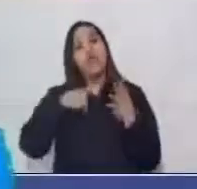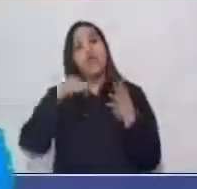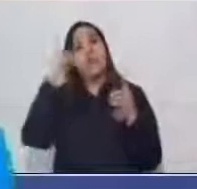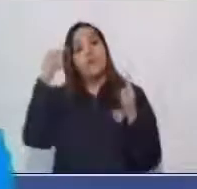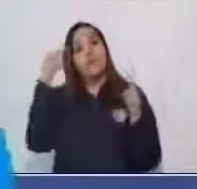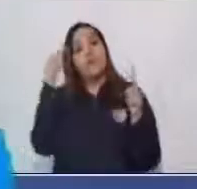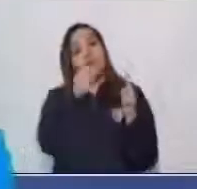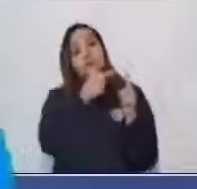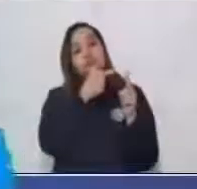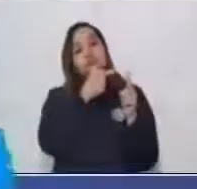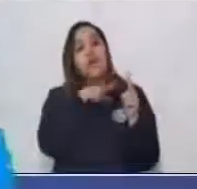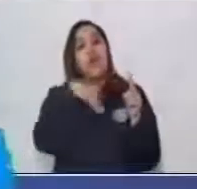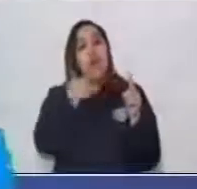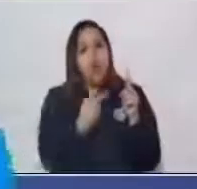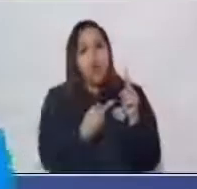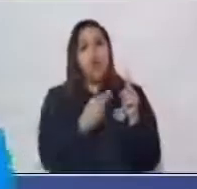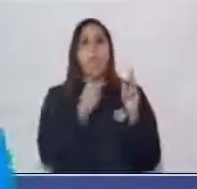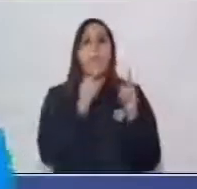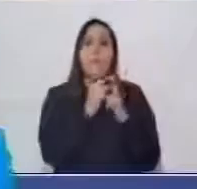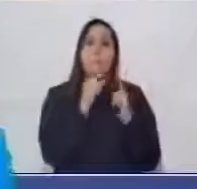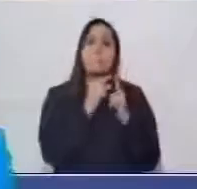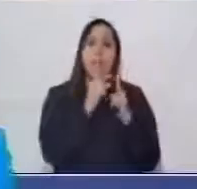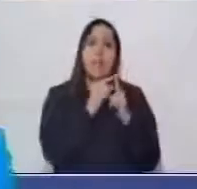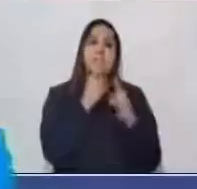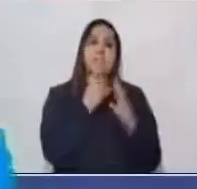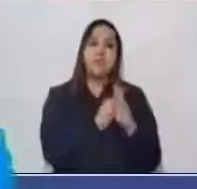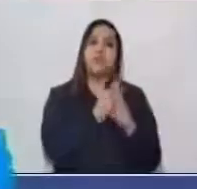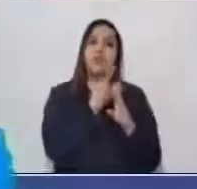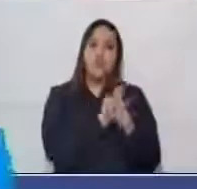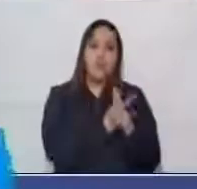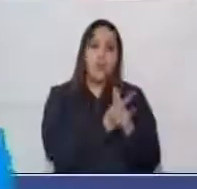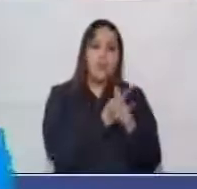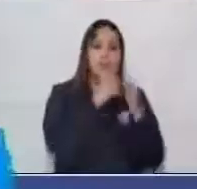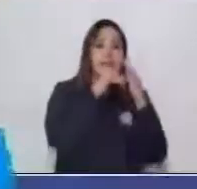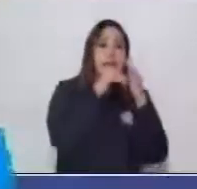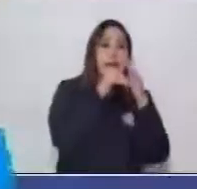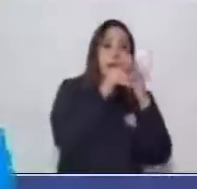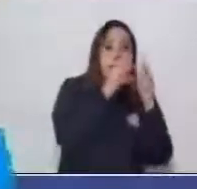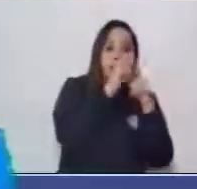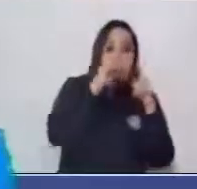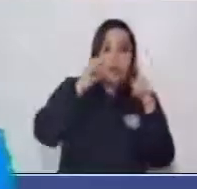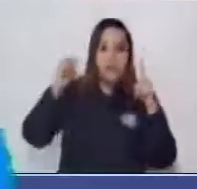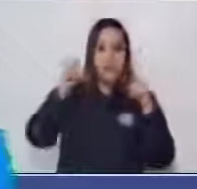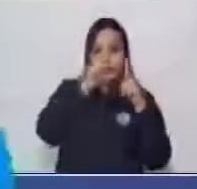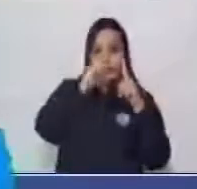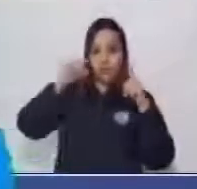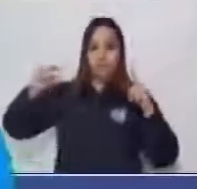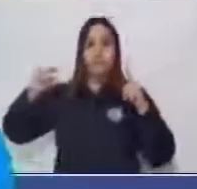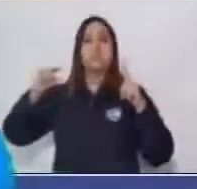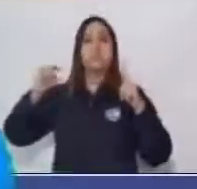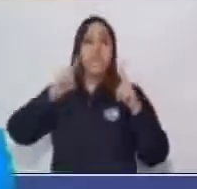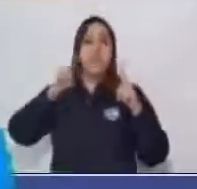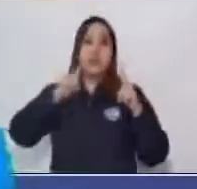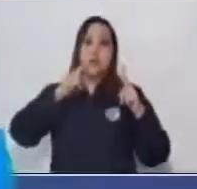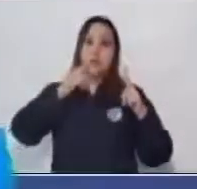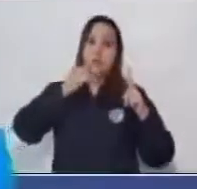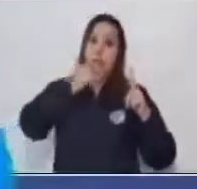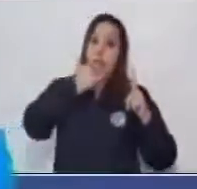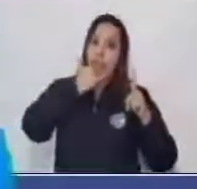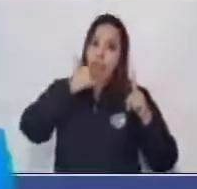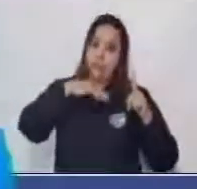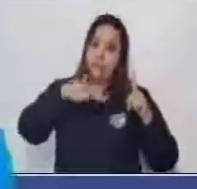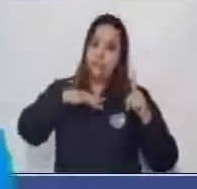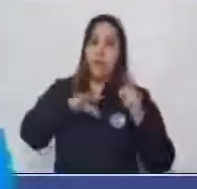cómo utilizar determinadas palabras dentro de la oración y no cometer errores como